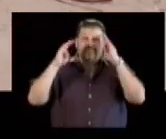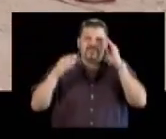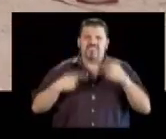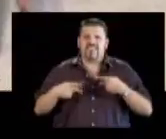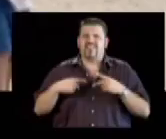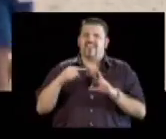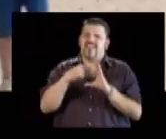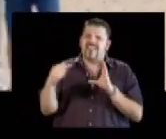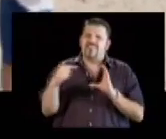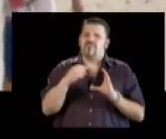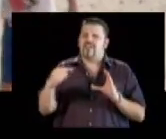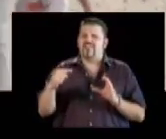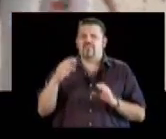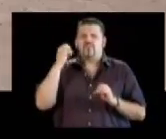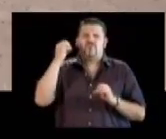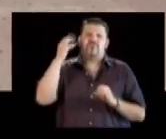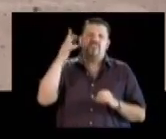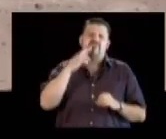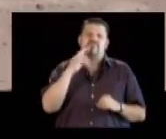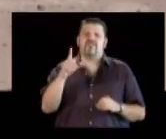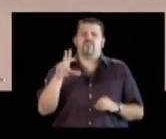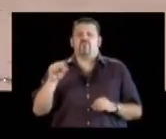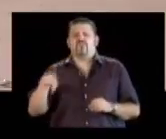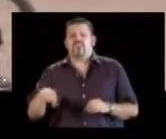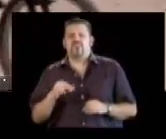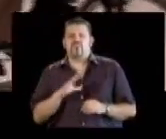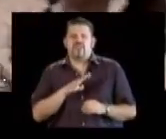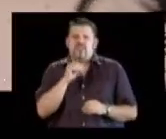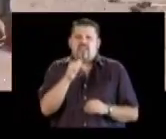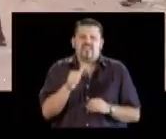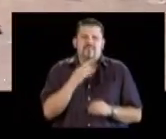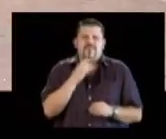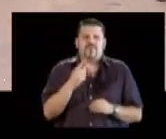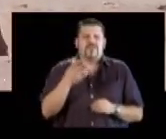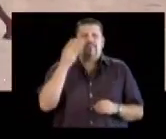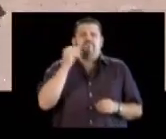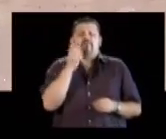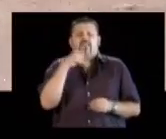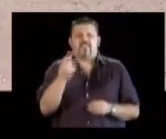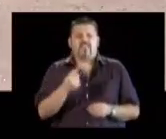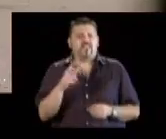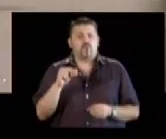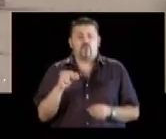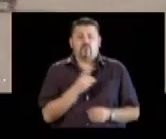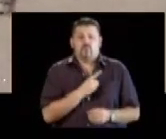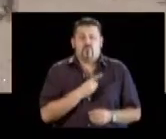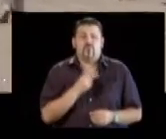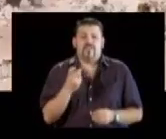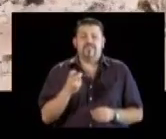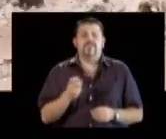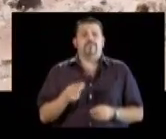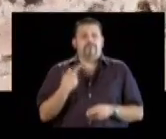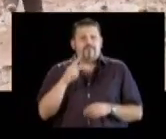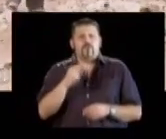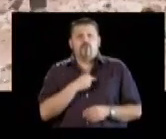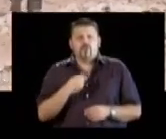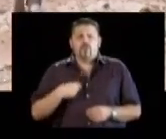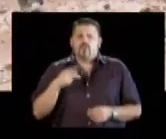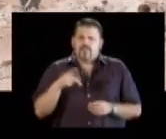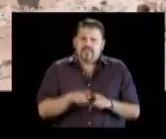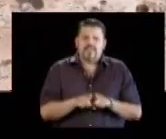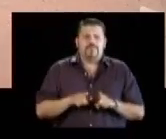se olvida de que realmente aquí hay muchos talentos, hay niños con mucho potencial, no solo físico, también, sino